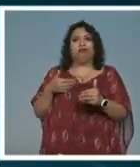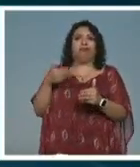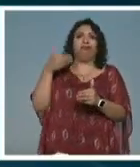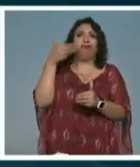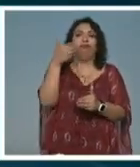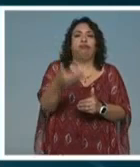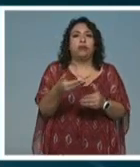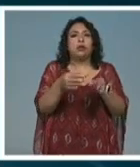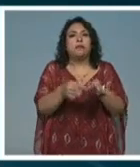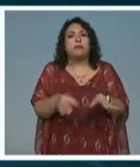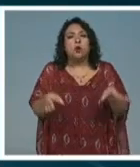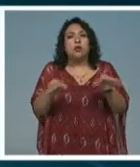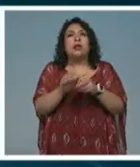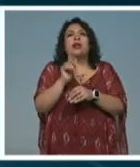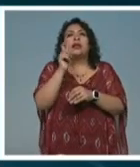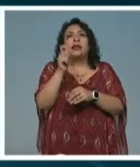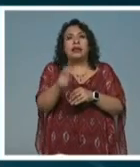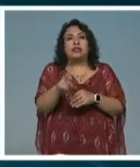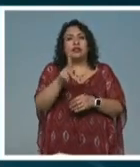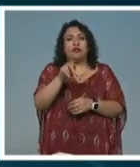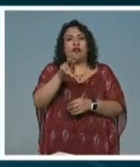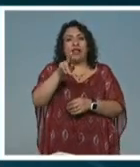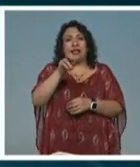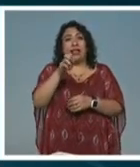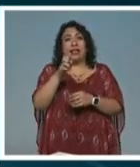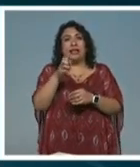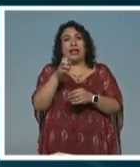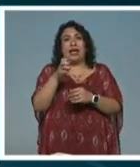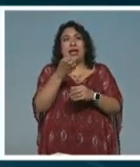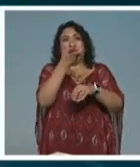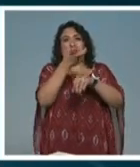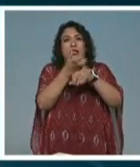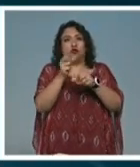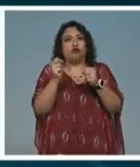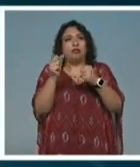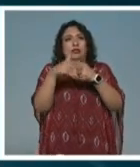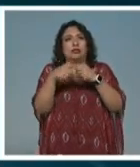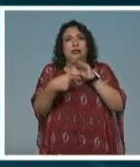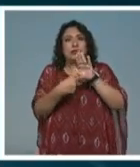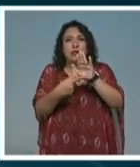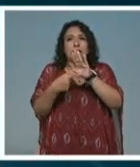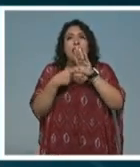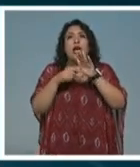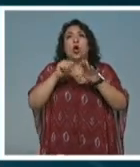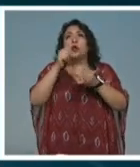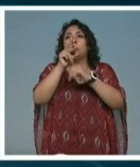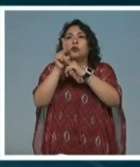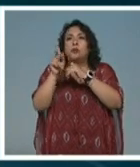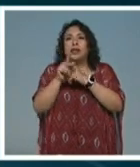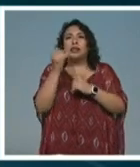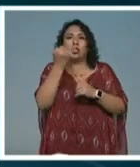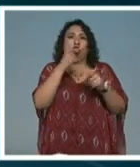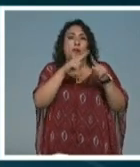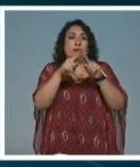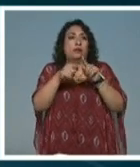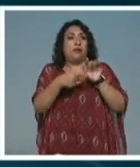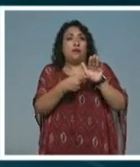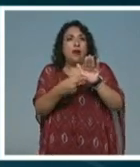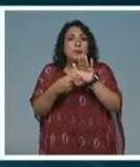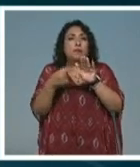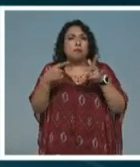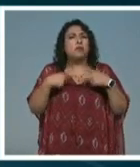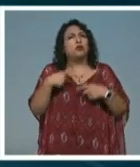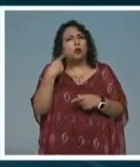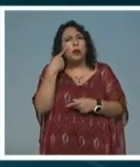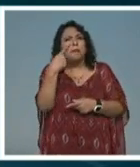sea, estrenar Frankelda en Estados Unidos, estrenar Frankelda en el resto del mundo, en diferentes idiomas, y que la gente